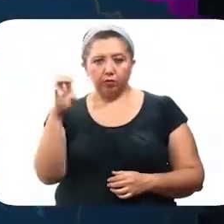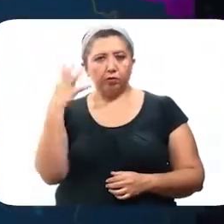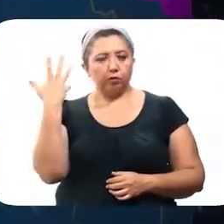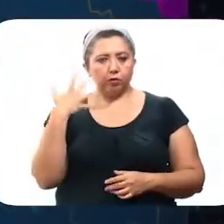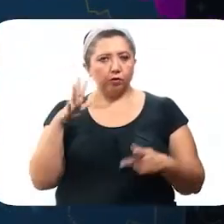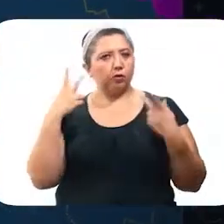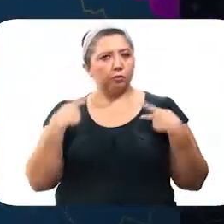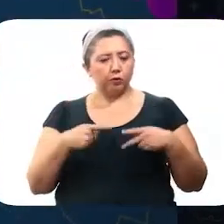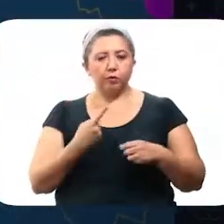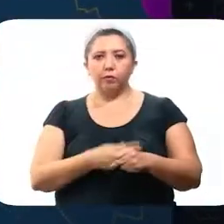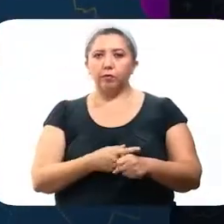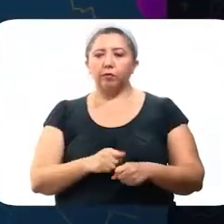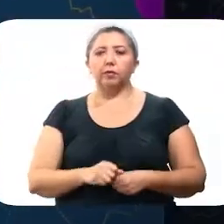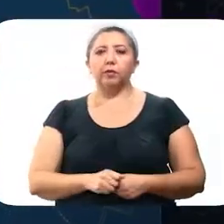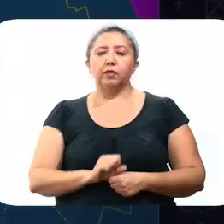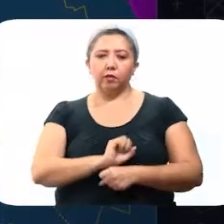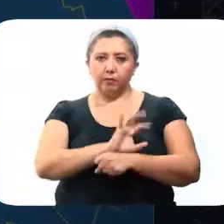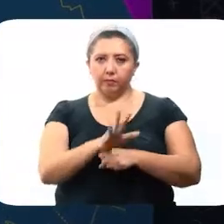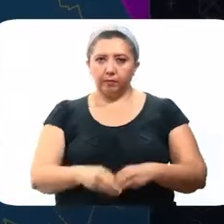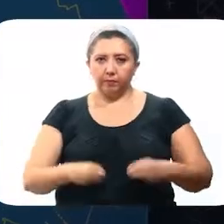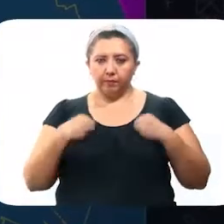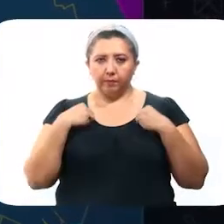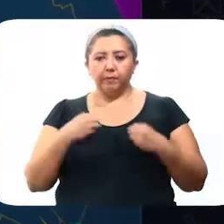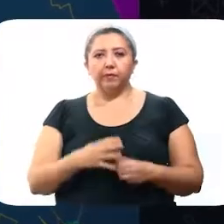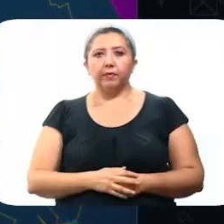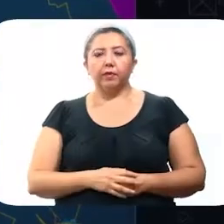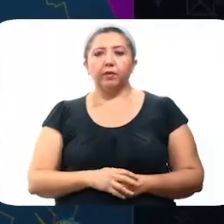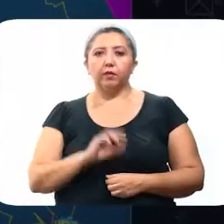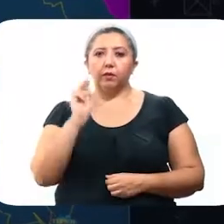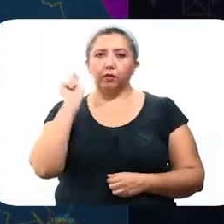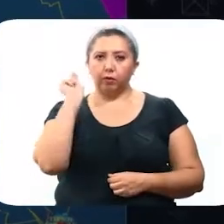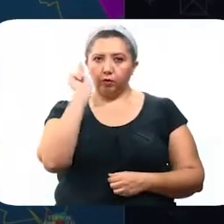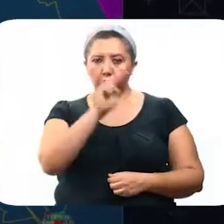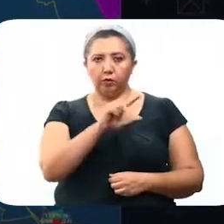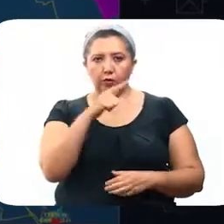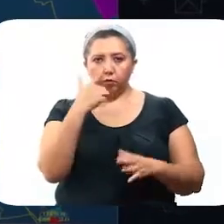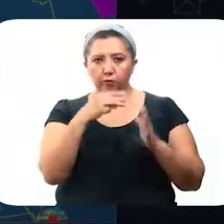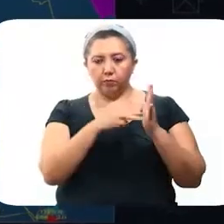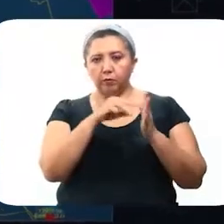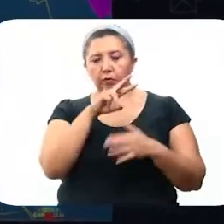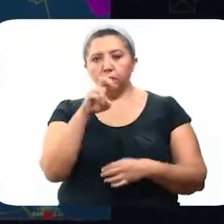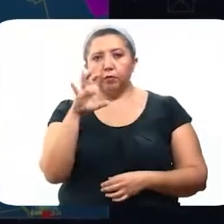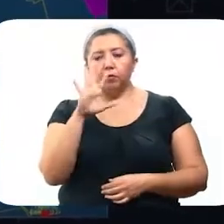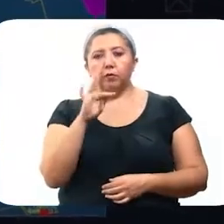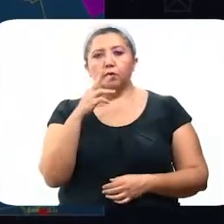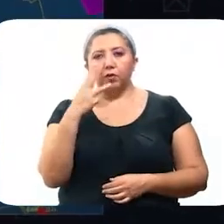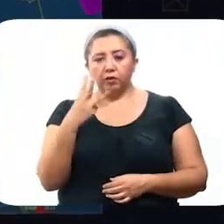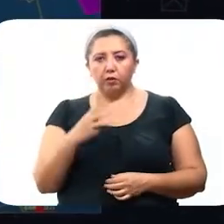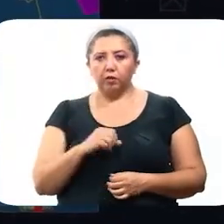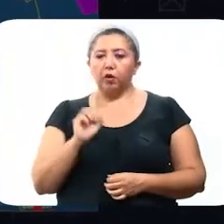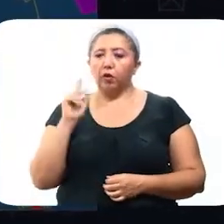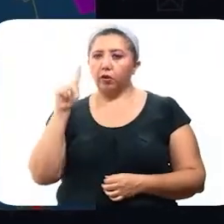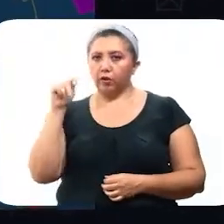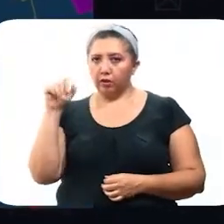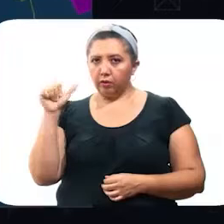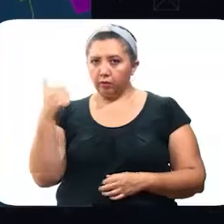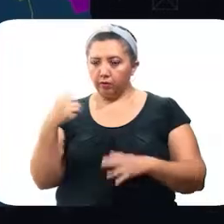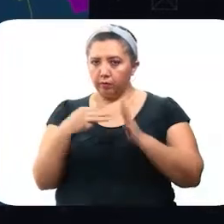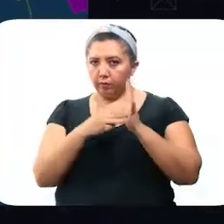47.410 personas contagiadas de coronavirus que viven en la zona norte, 12.243, zona